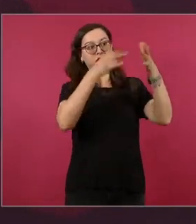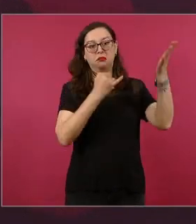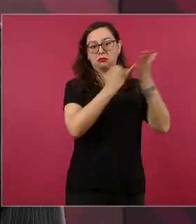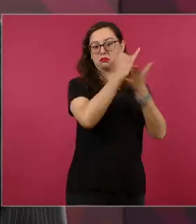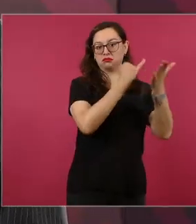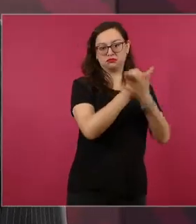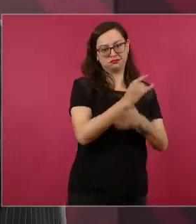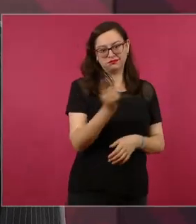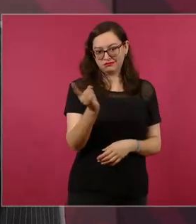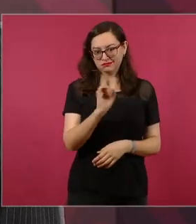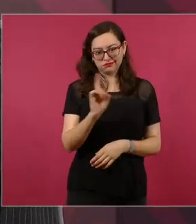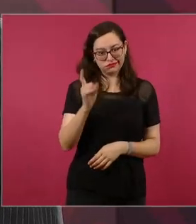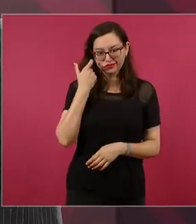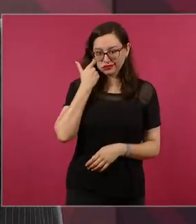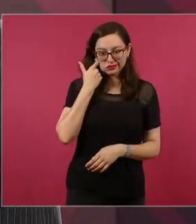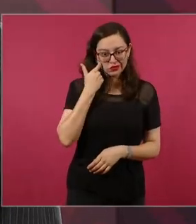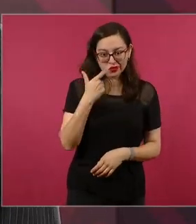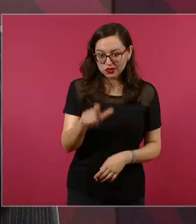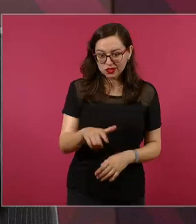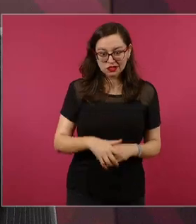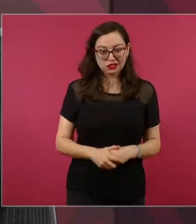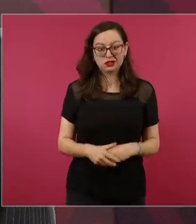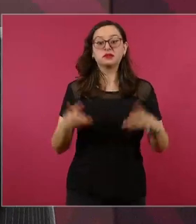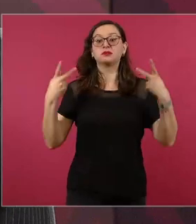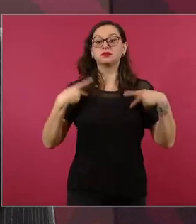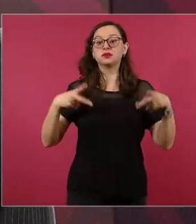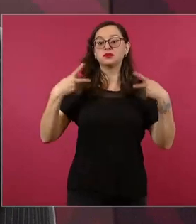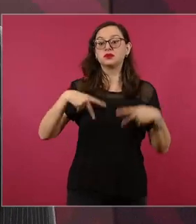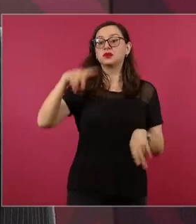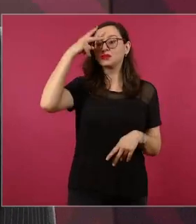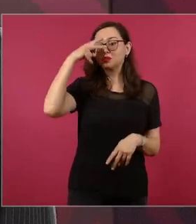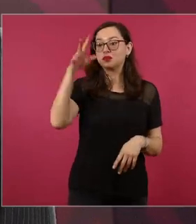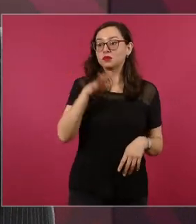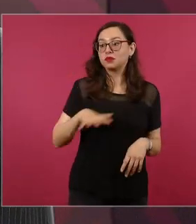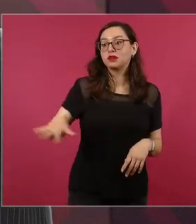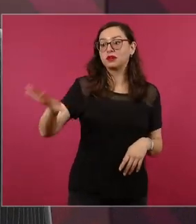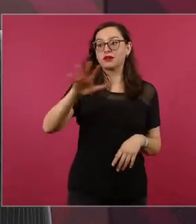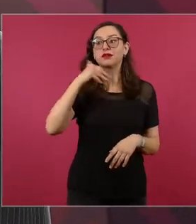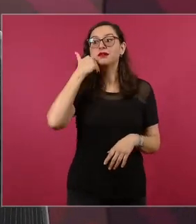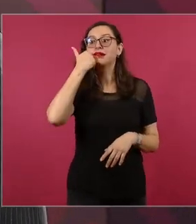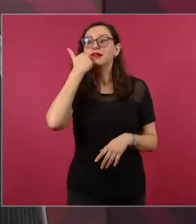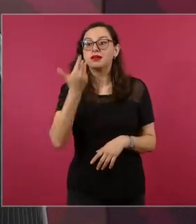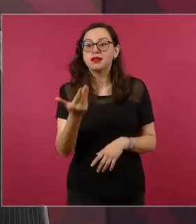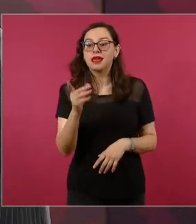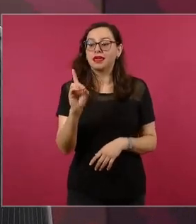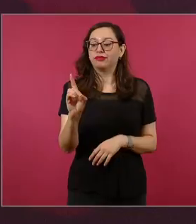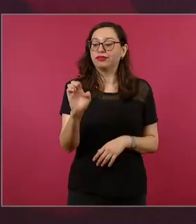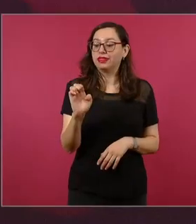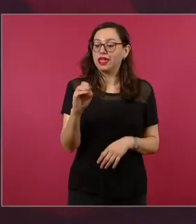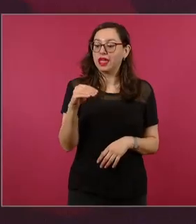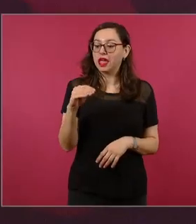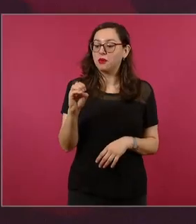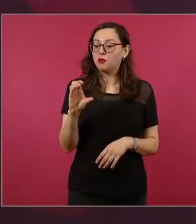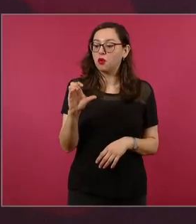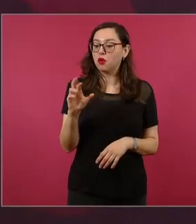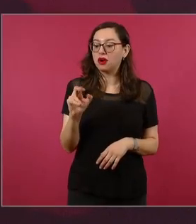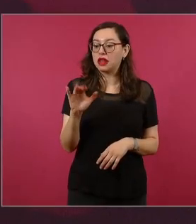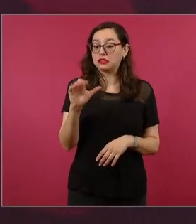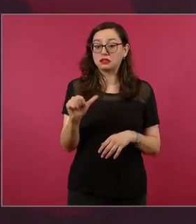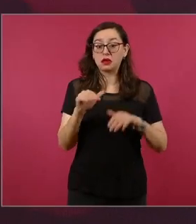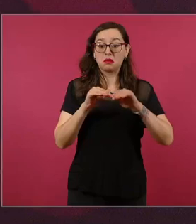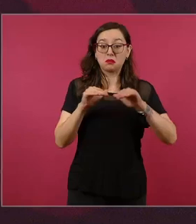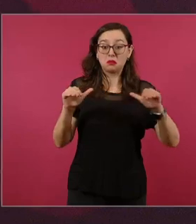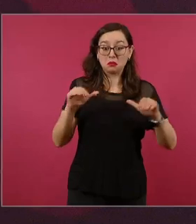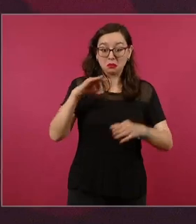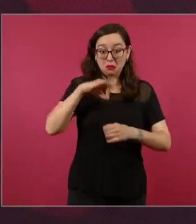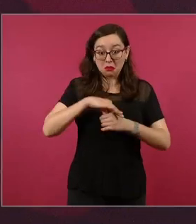populares. El pueblo de México quiere la democracia participativa, no quedarse